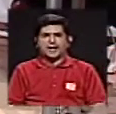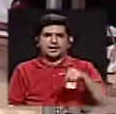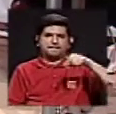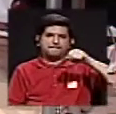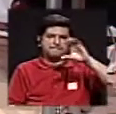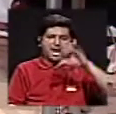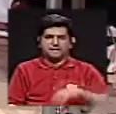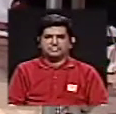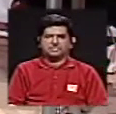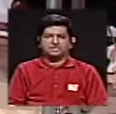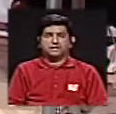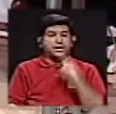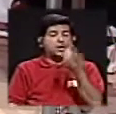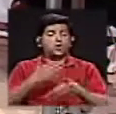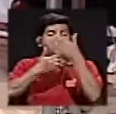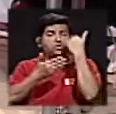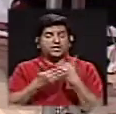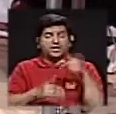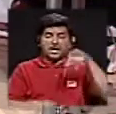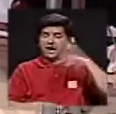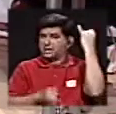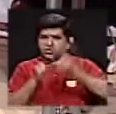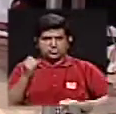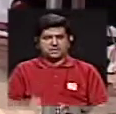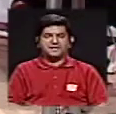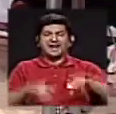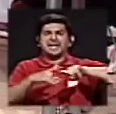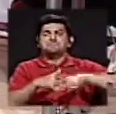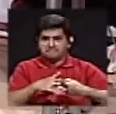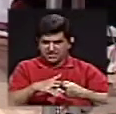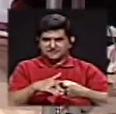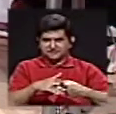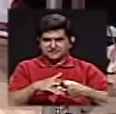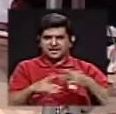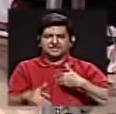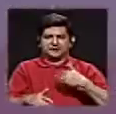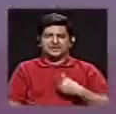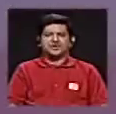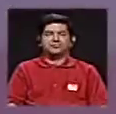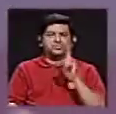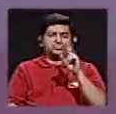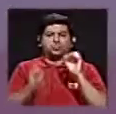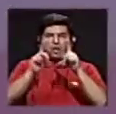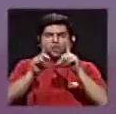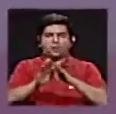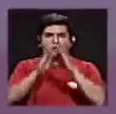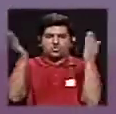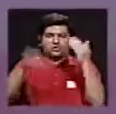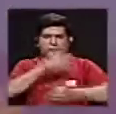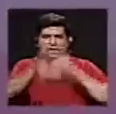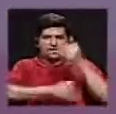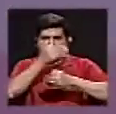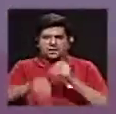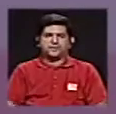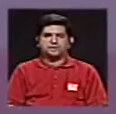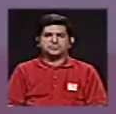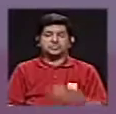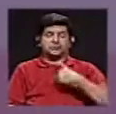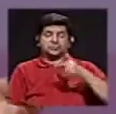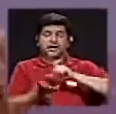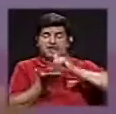verdad y como les digo aquí no se acaba yo creo que aquí comienza y tenemos una puerta abierta digamos a partir del proceso hay lecciones